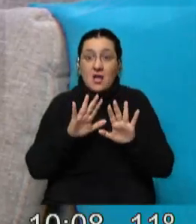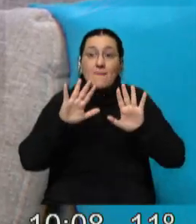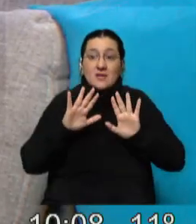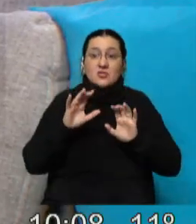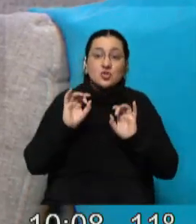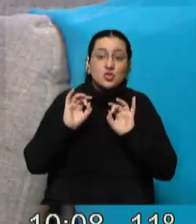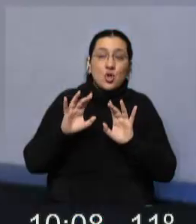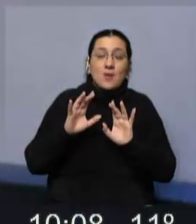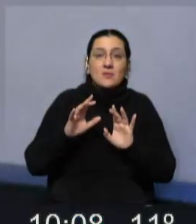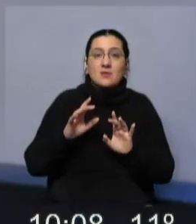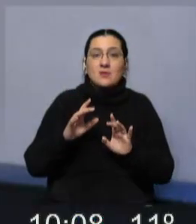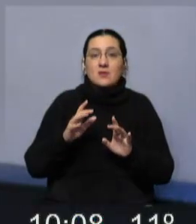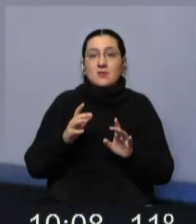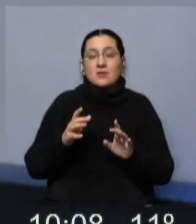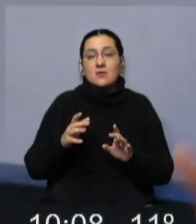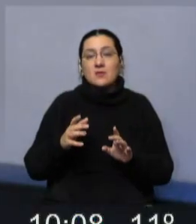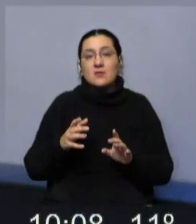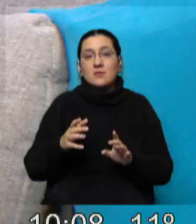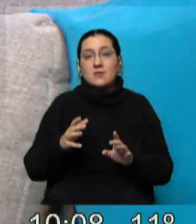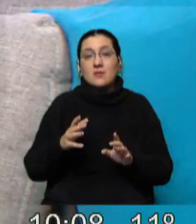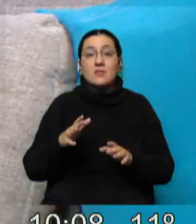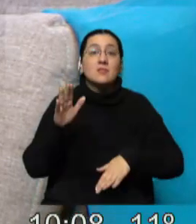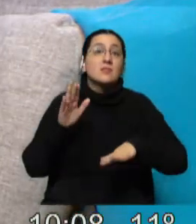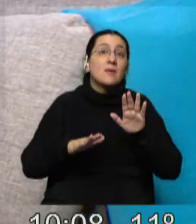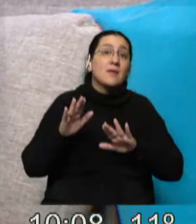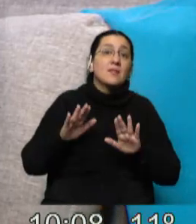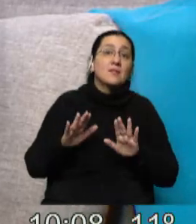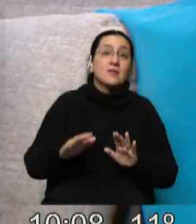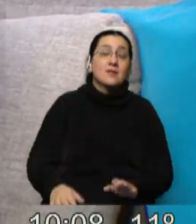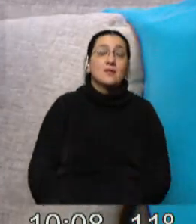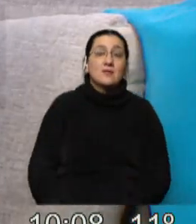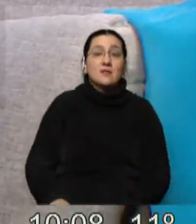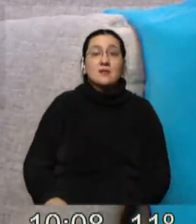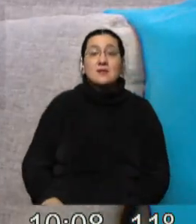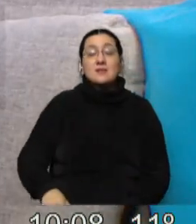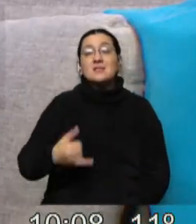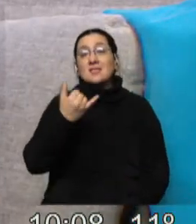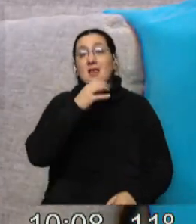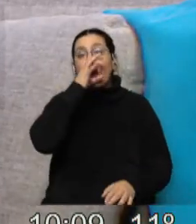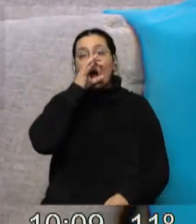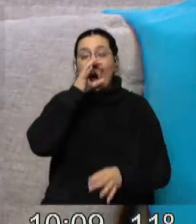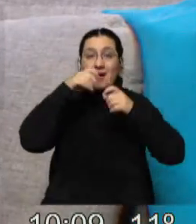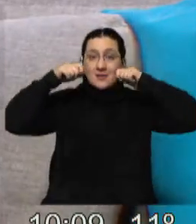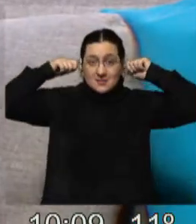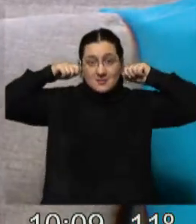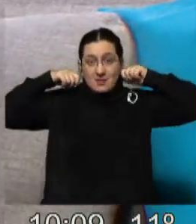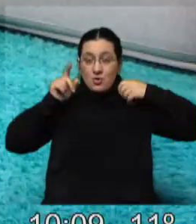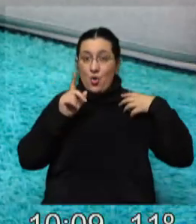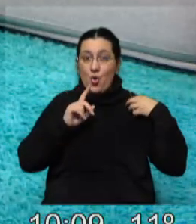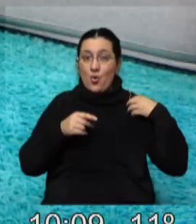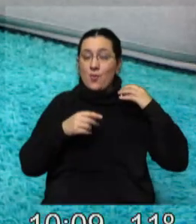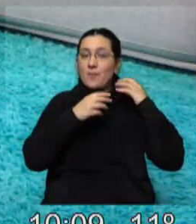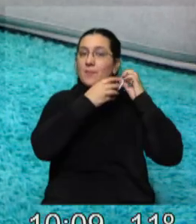anal. No, sexo oral con la mano no podés. Y depende qué es lo que uses. Si tenés la mordaza, no, pero no siempre usas la mordaza,